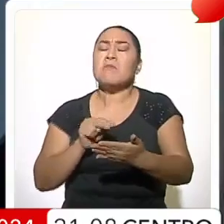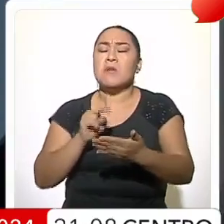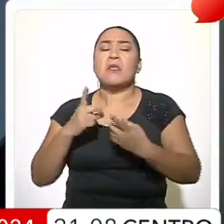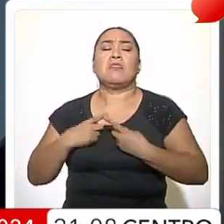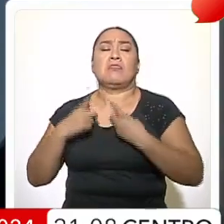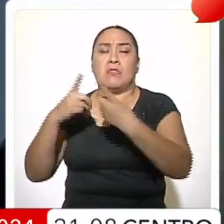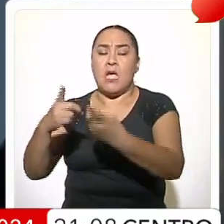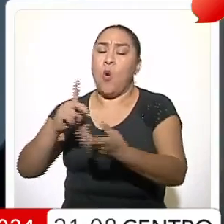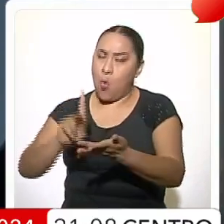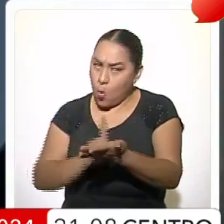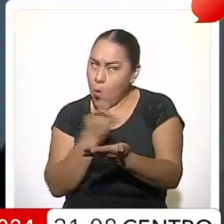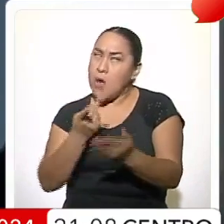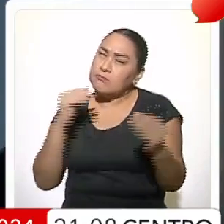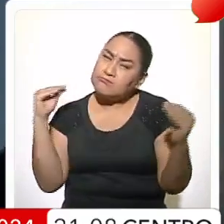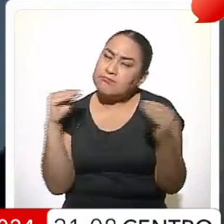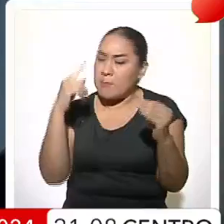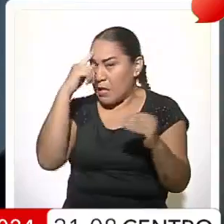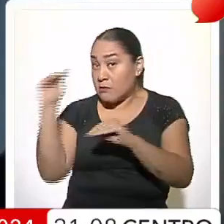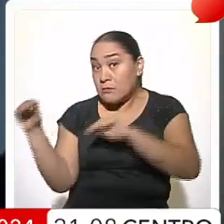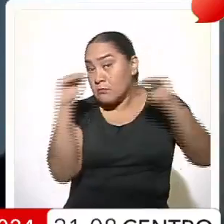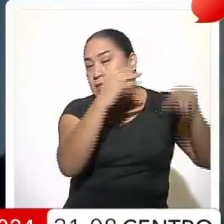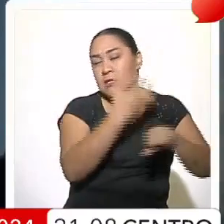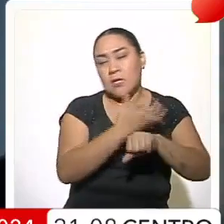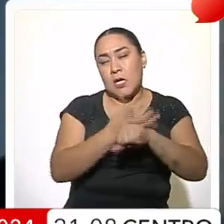Assange una nueva apelación a su extradición.